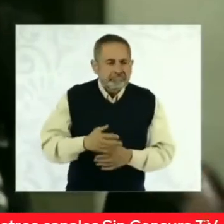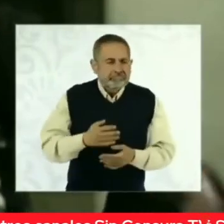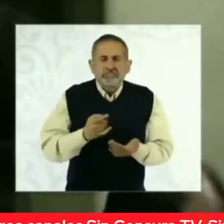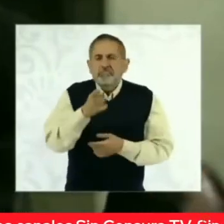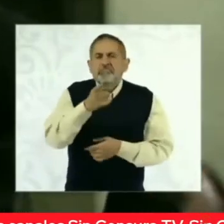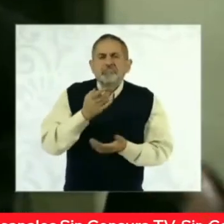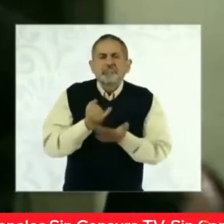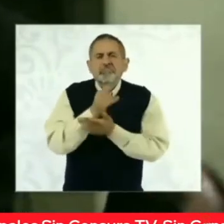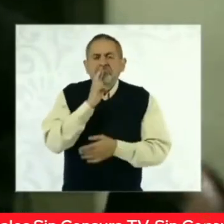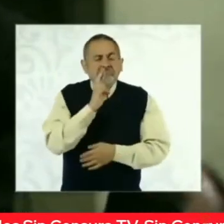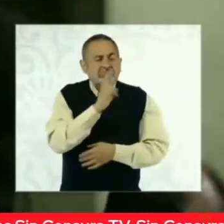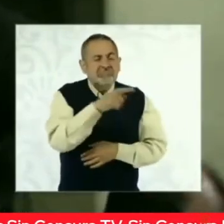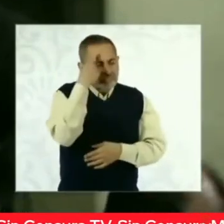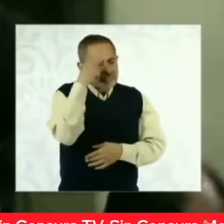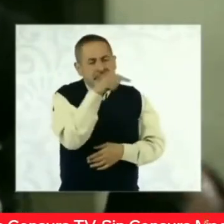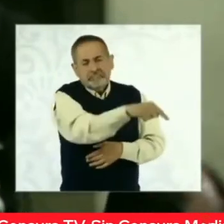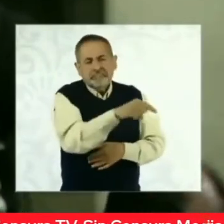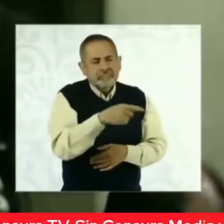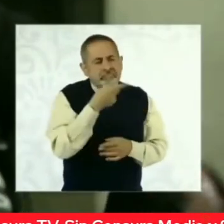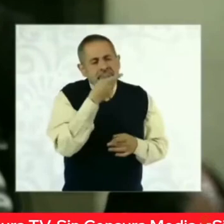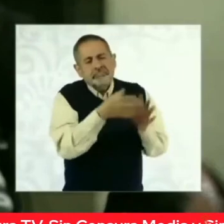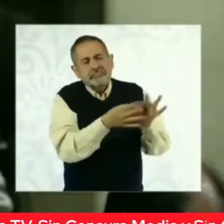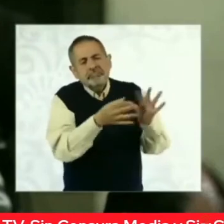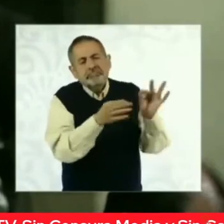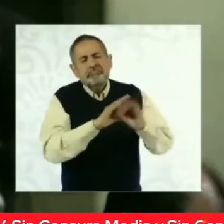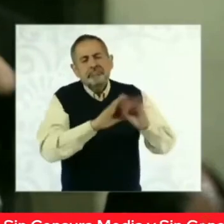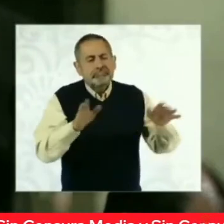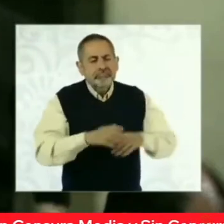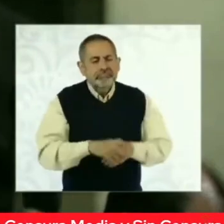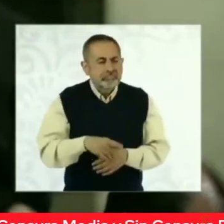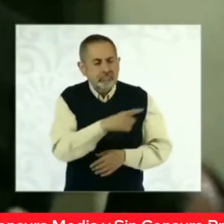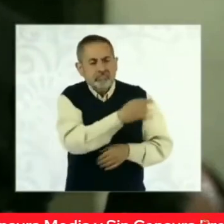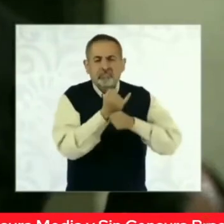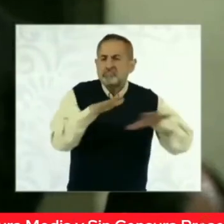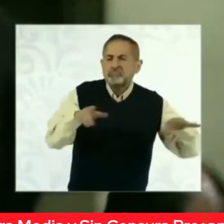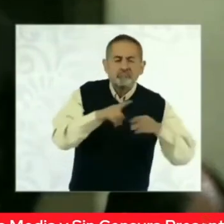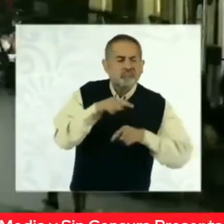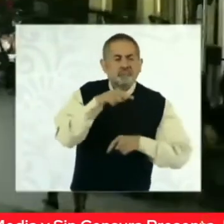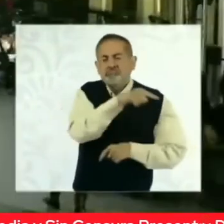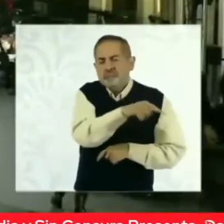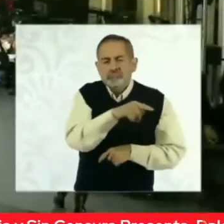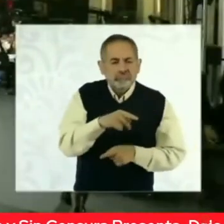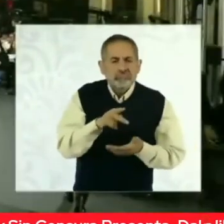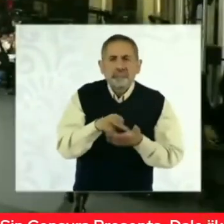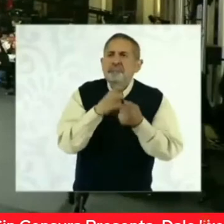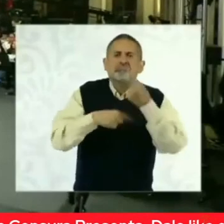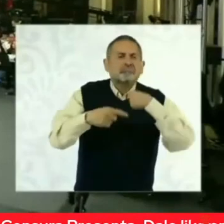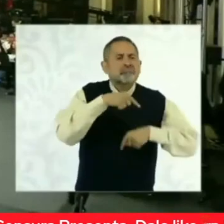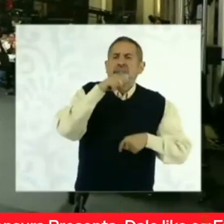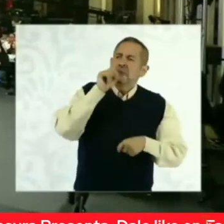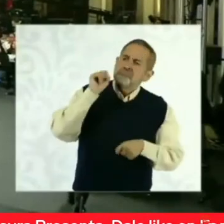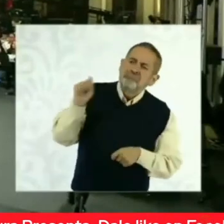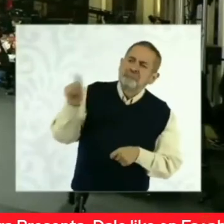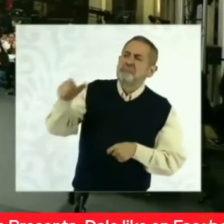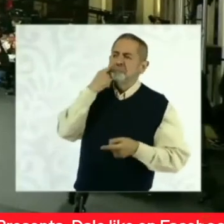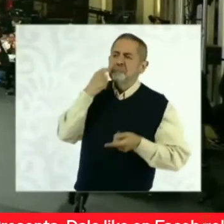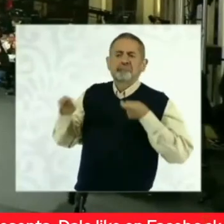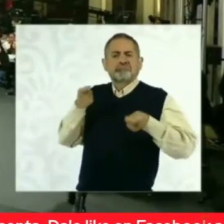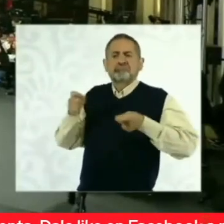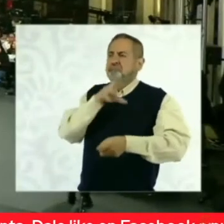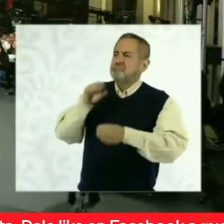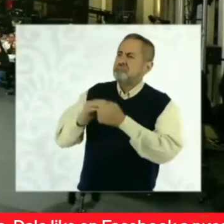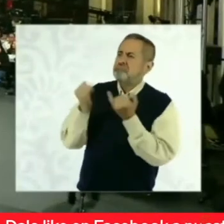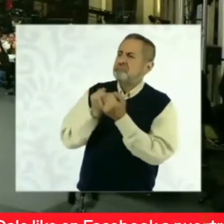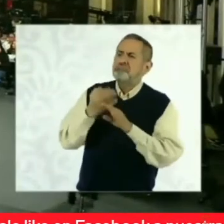estos dichos y vaya, lo que había abundado, que su informe fue pues quieren regresar al régimen